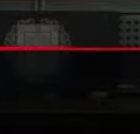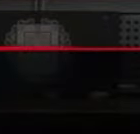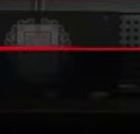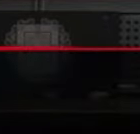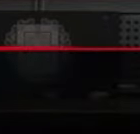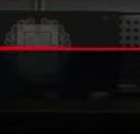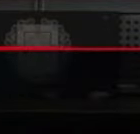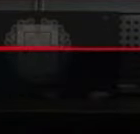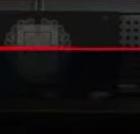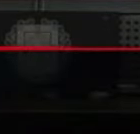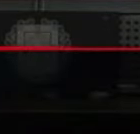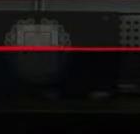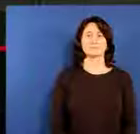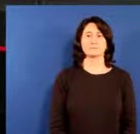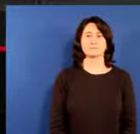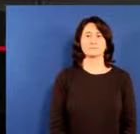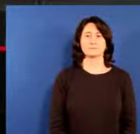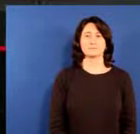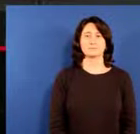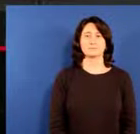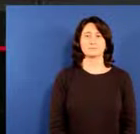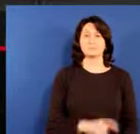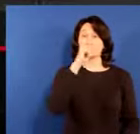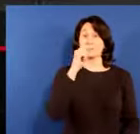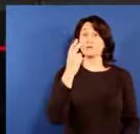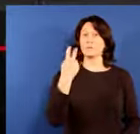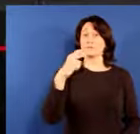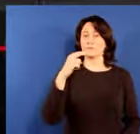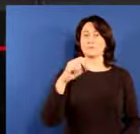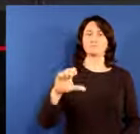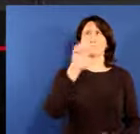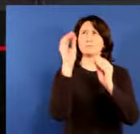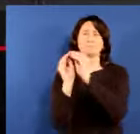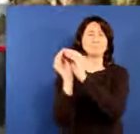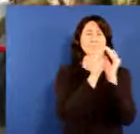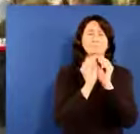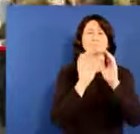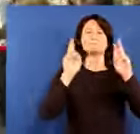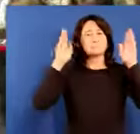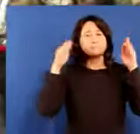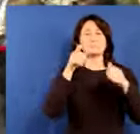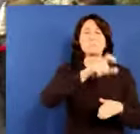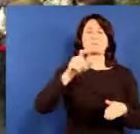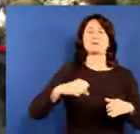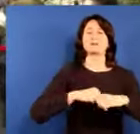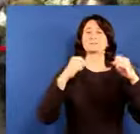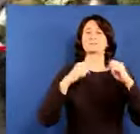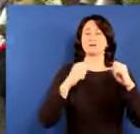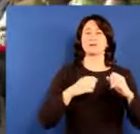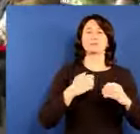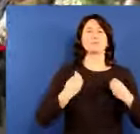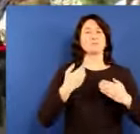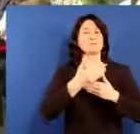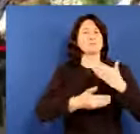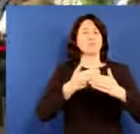El Departamento de Acción Social ha ideado una serie de actividades con motivo del Año Europeo del Envejecimiento Activo y la Solidaridad Intergeneracional,